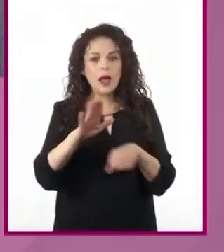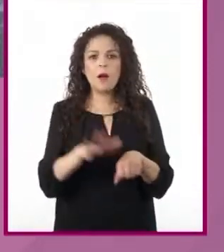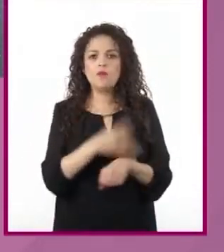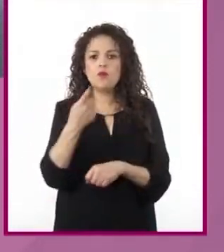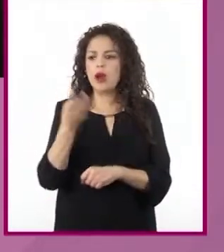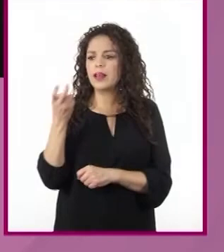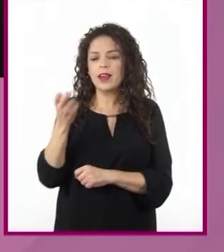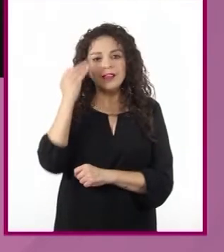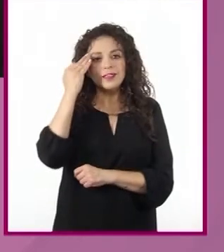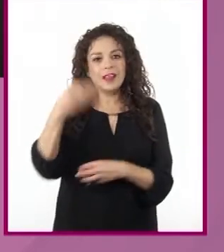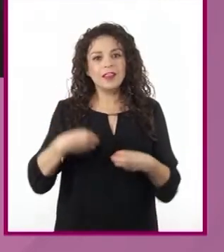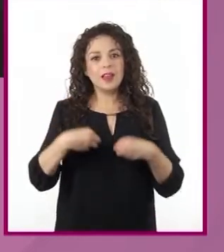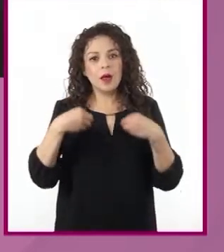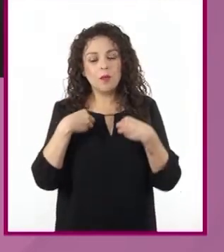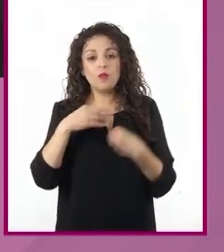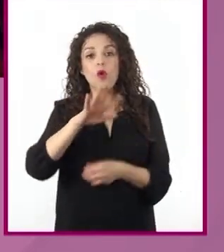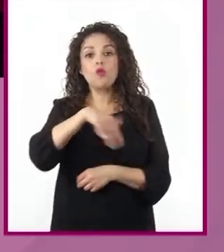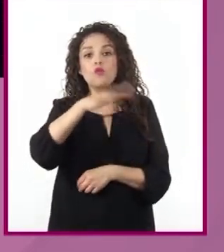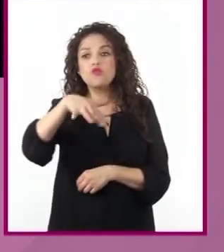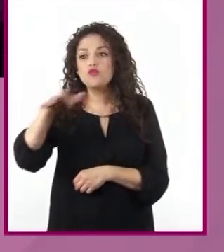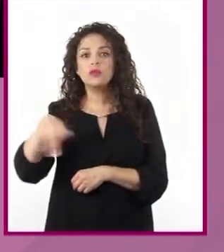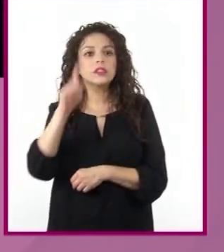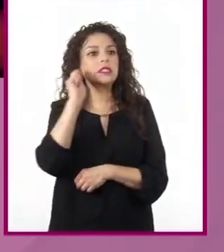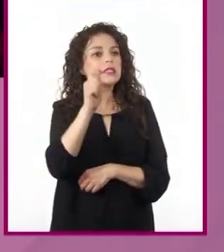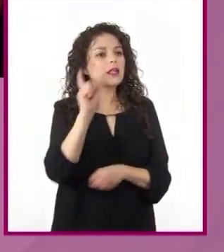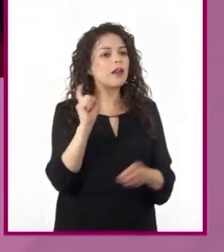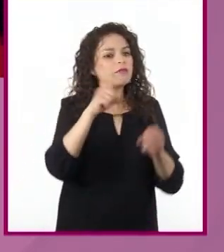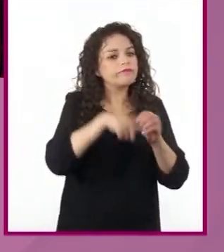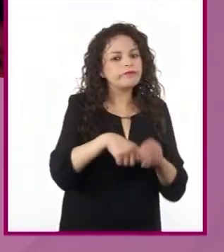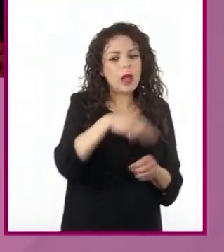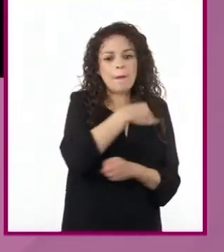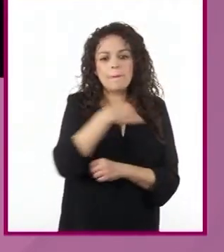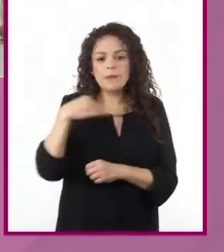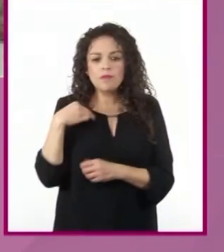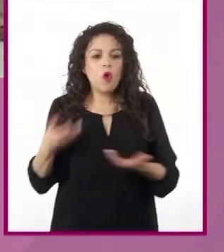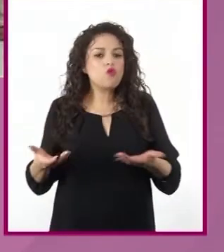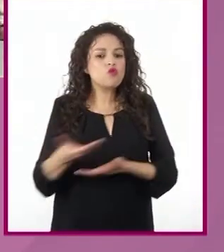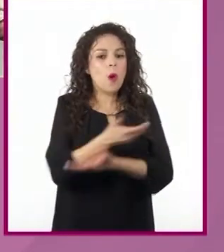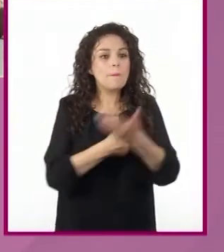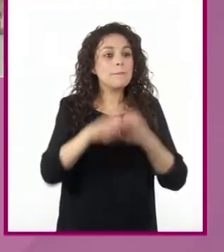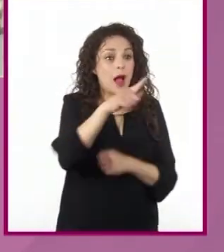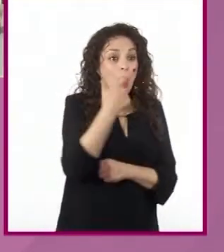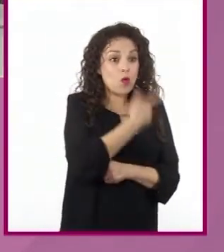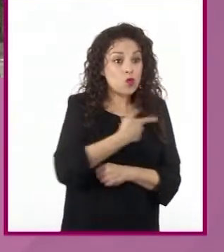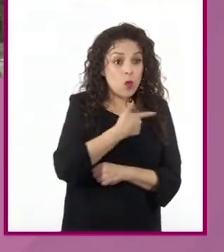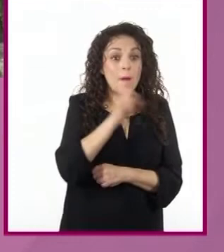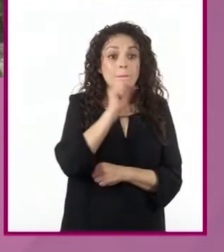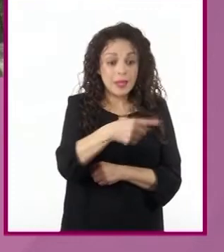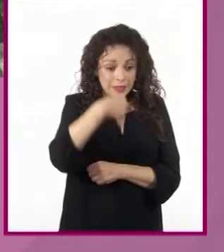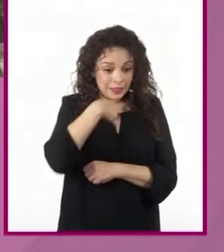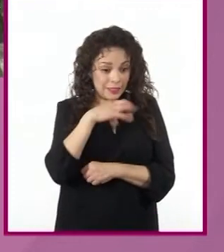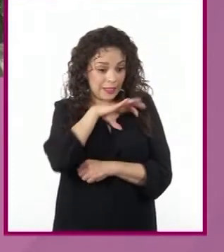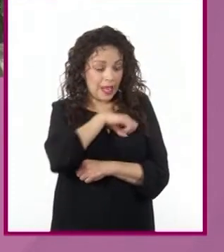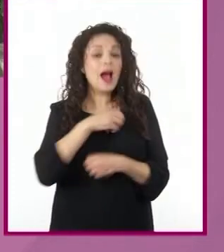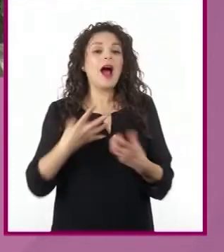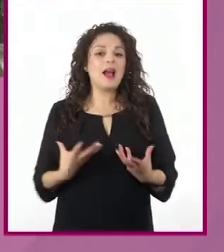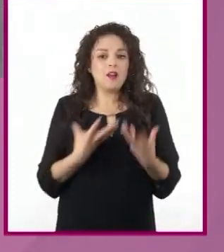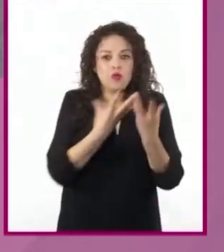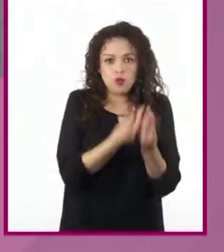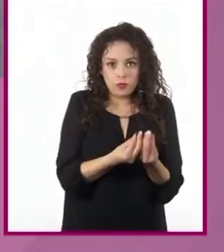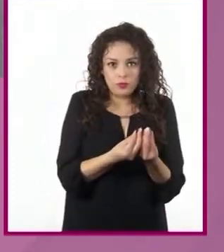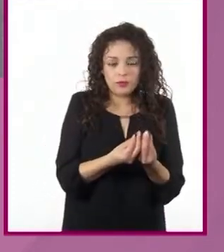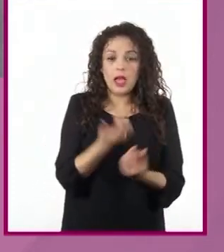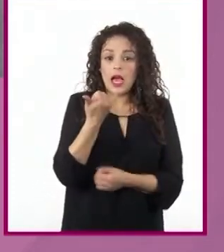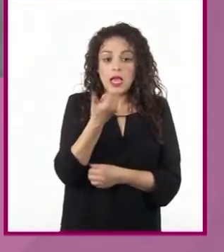buscan integrarse y pertenecer a ellos al compartir intereses. Y al mismo tiempo, conservar sus gustos